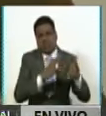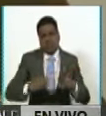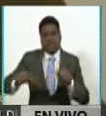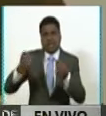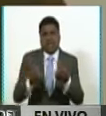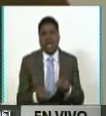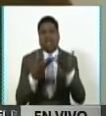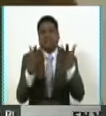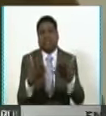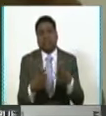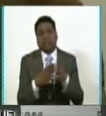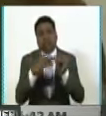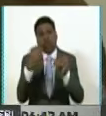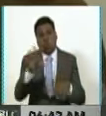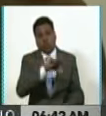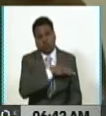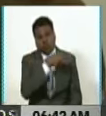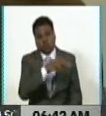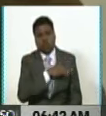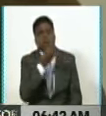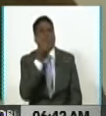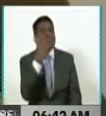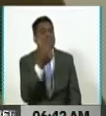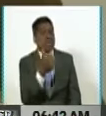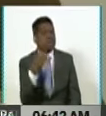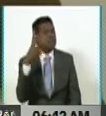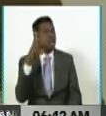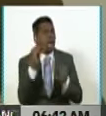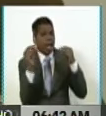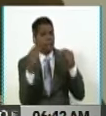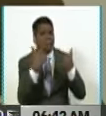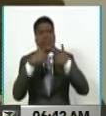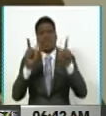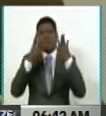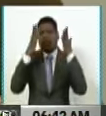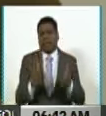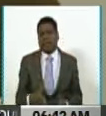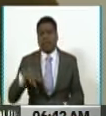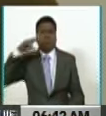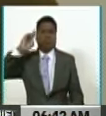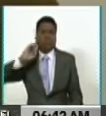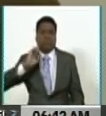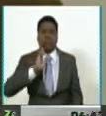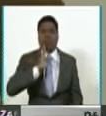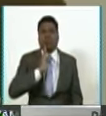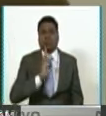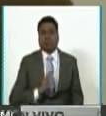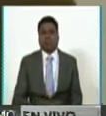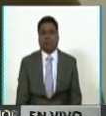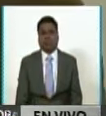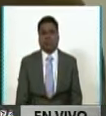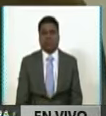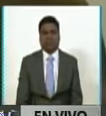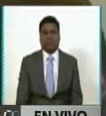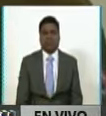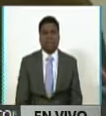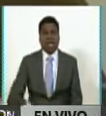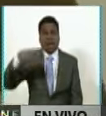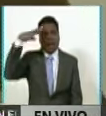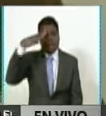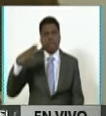dándole esas garantías sociales de las que hablaba nuestro libertador Simón Bolívar? La Fuerza Armada